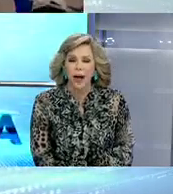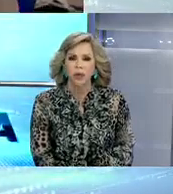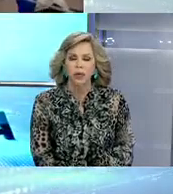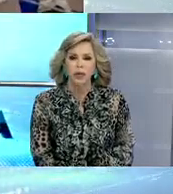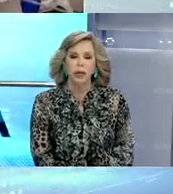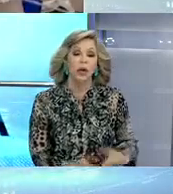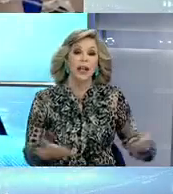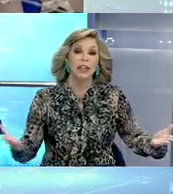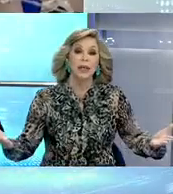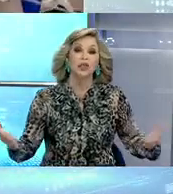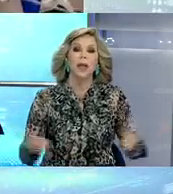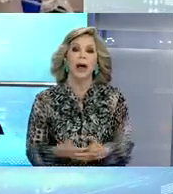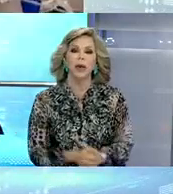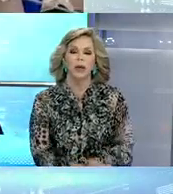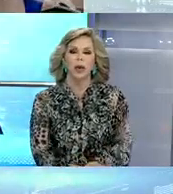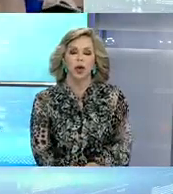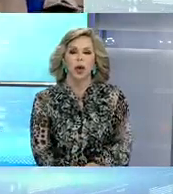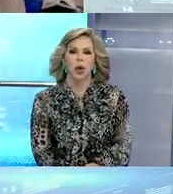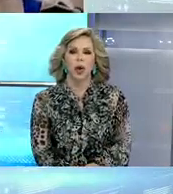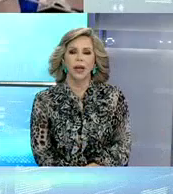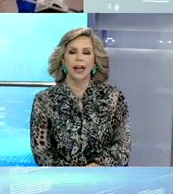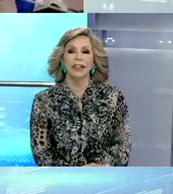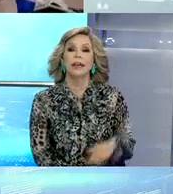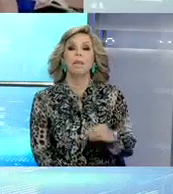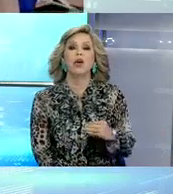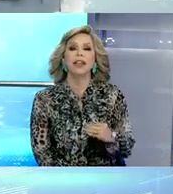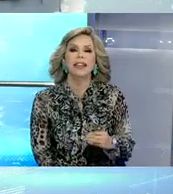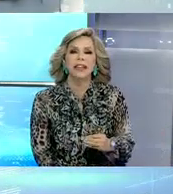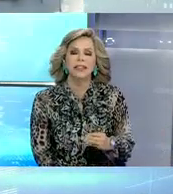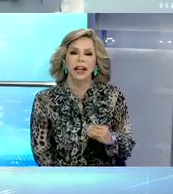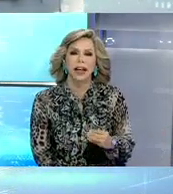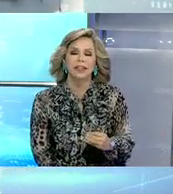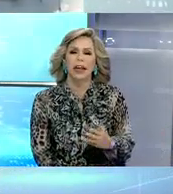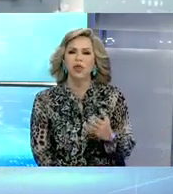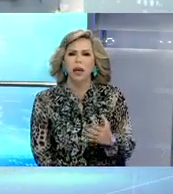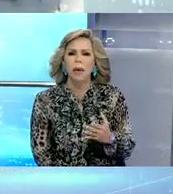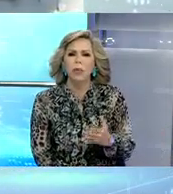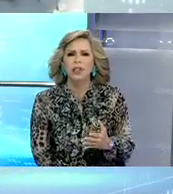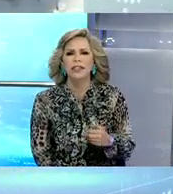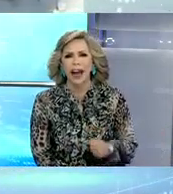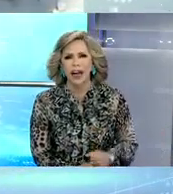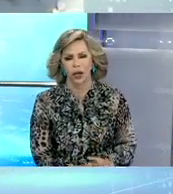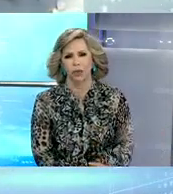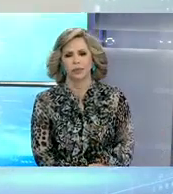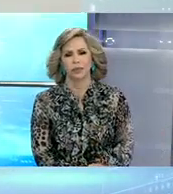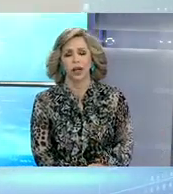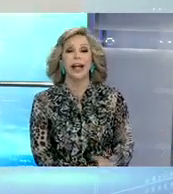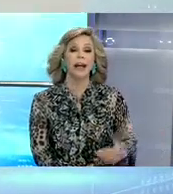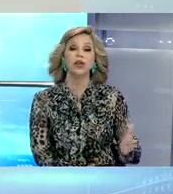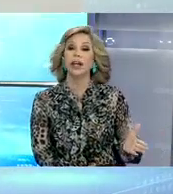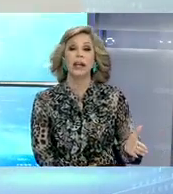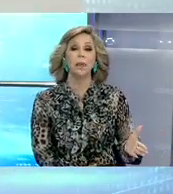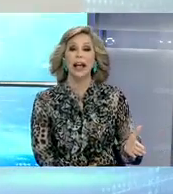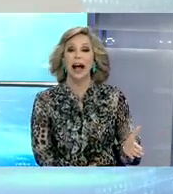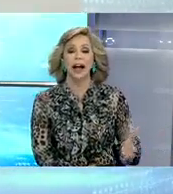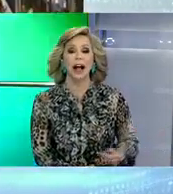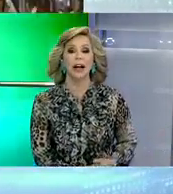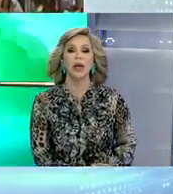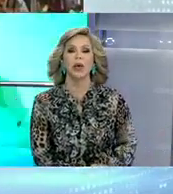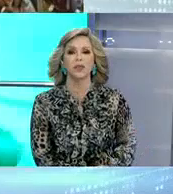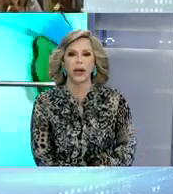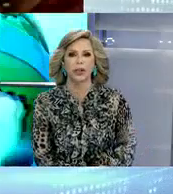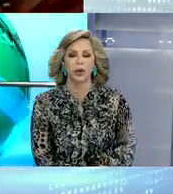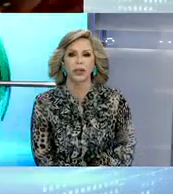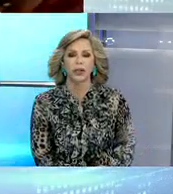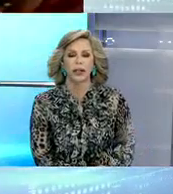de acuerdo, el colectivo ciudadano, con que se politice este, que es un tema muy serio, y que no se quiera pescar a